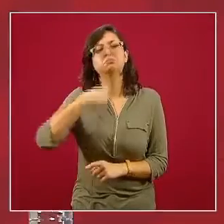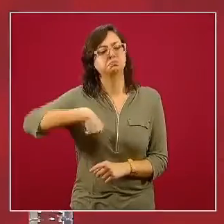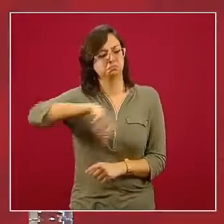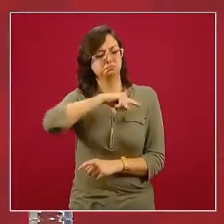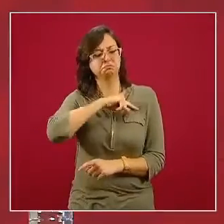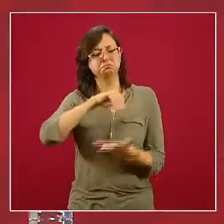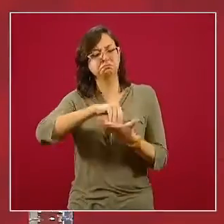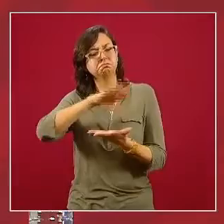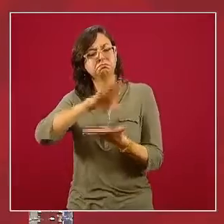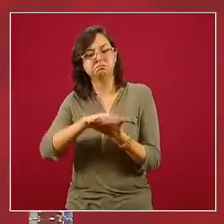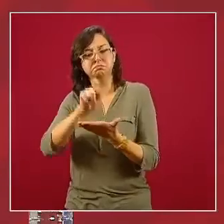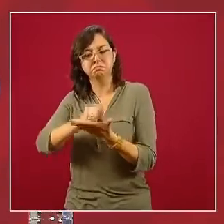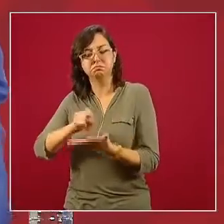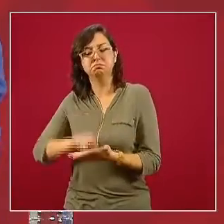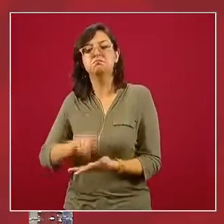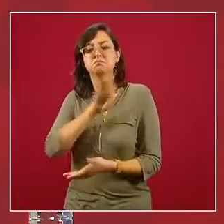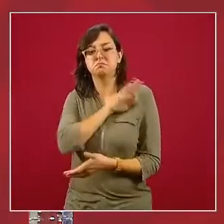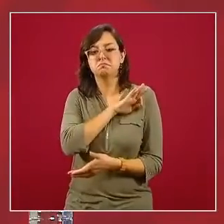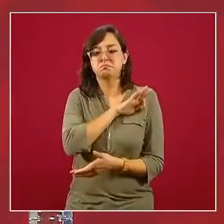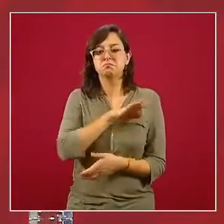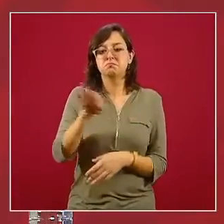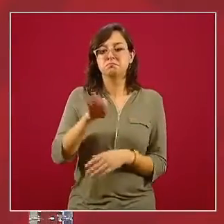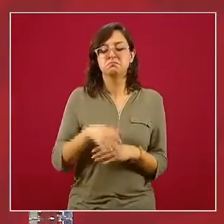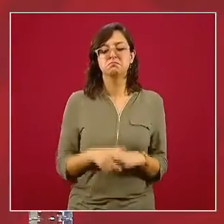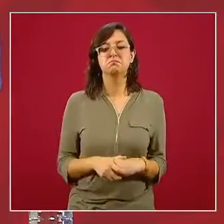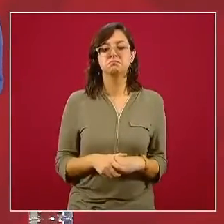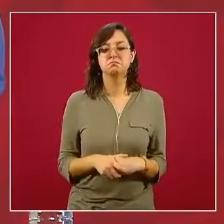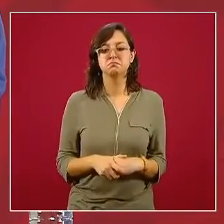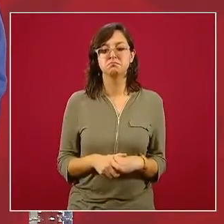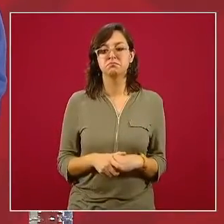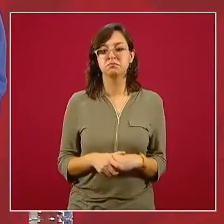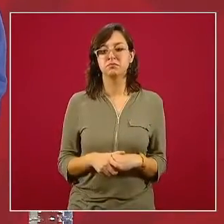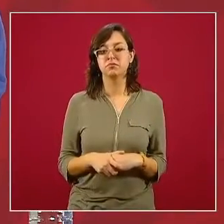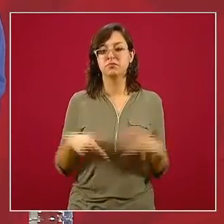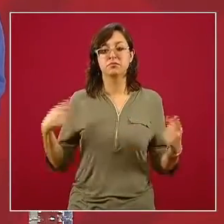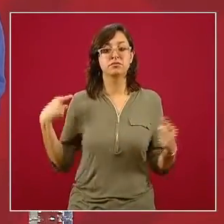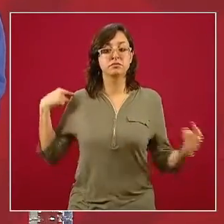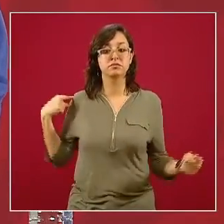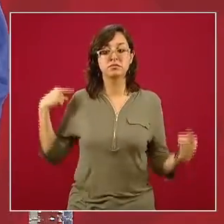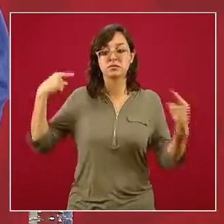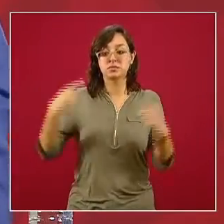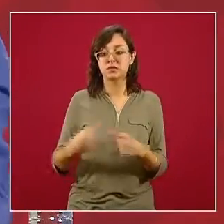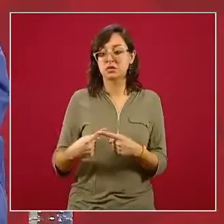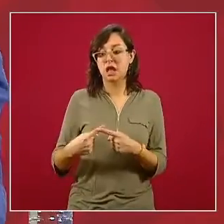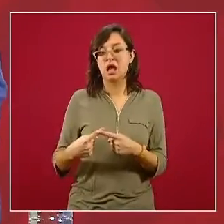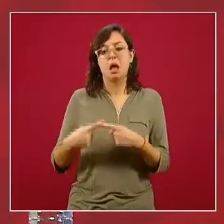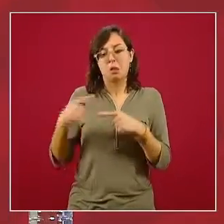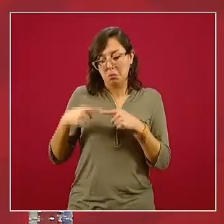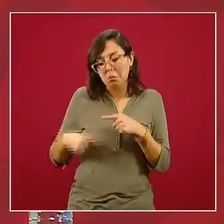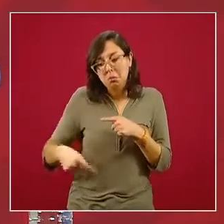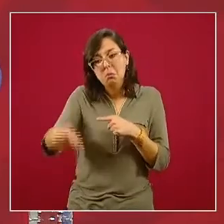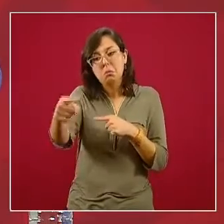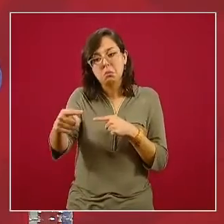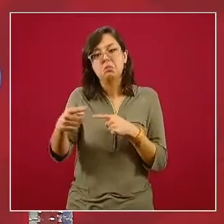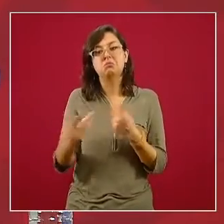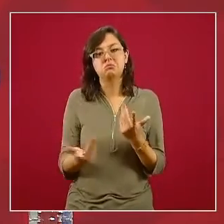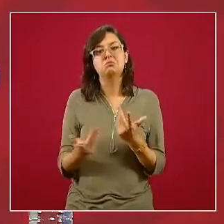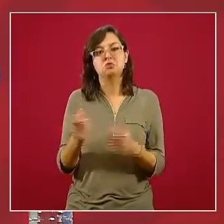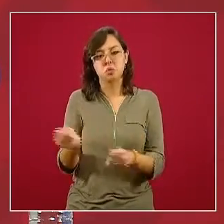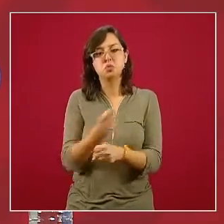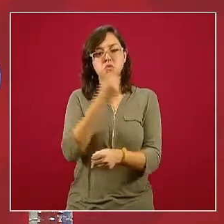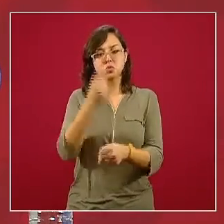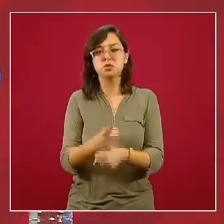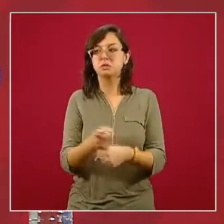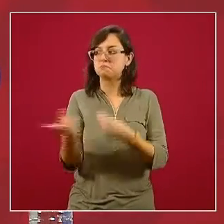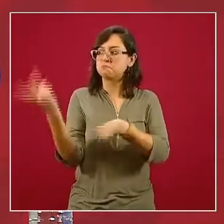actuar. Efectivamente, pues cantidad de lo que hayamos hecho hasta ahorita, pues ya no lo podemos recuperar, pero todavía veo oportunidades. Como